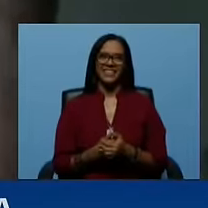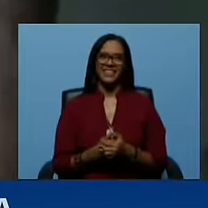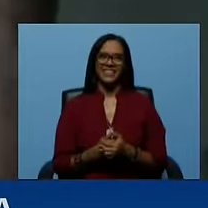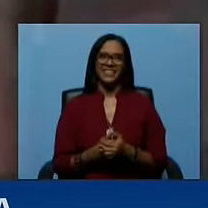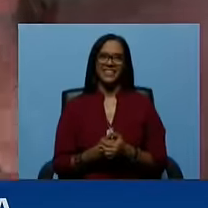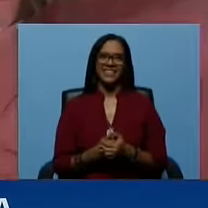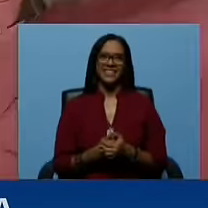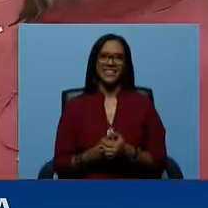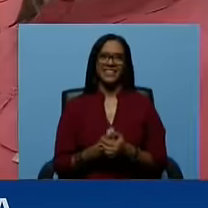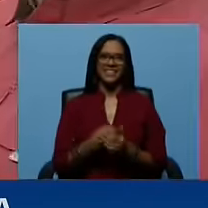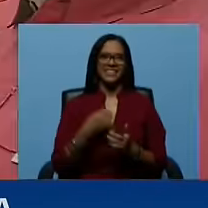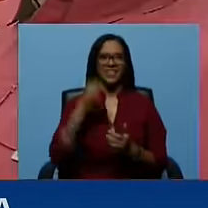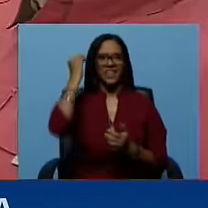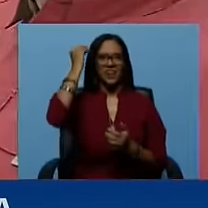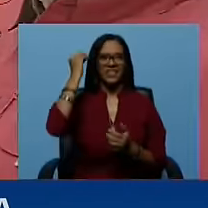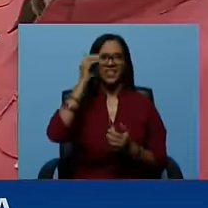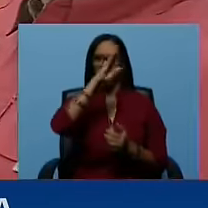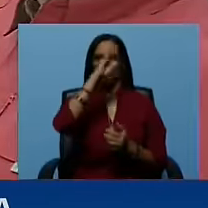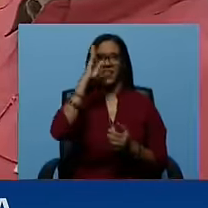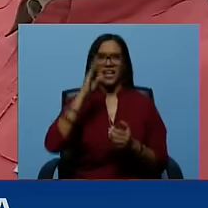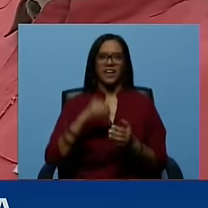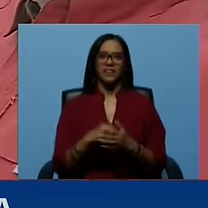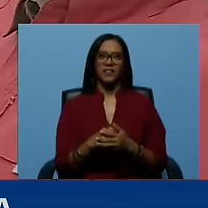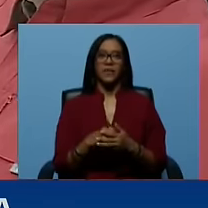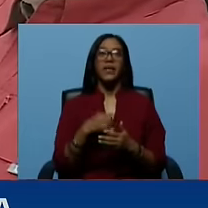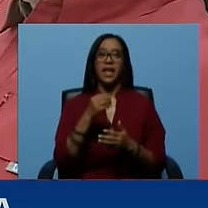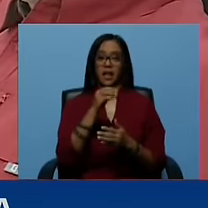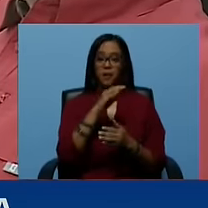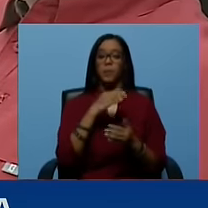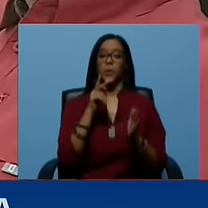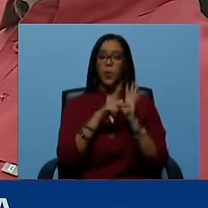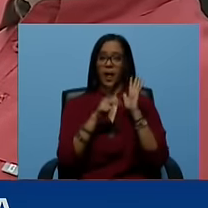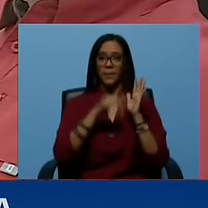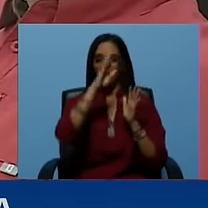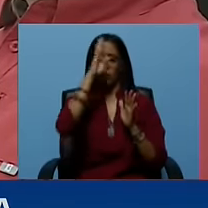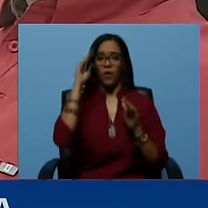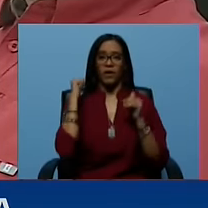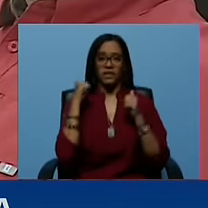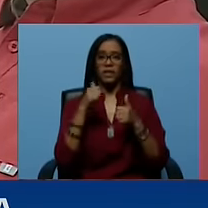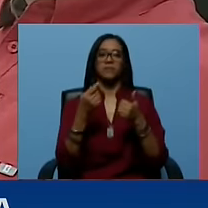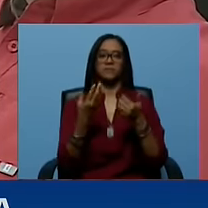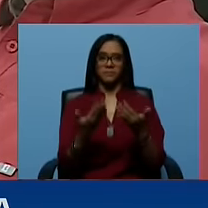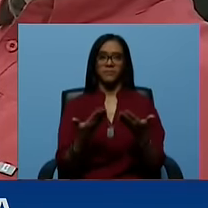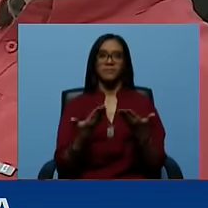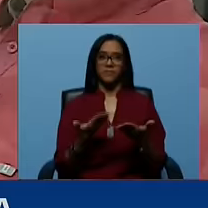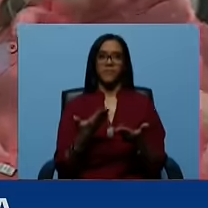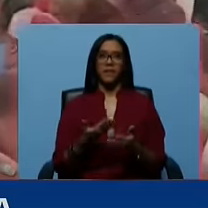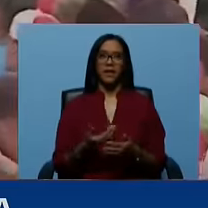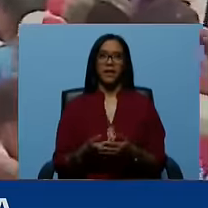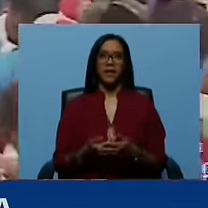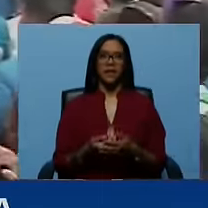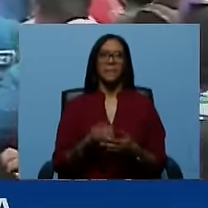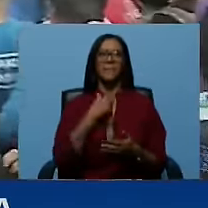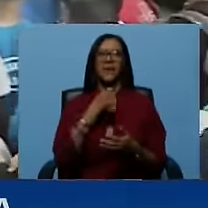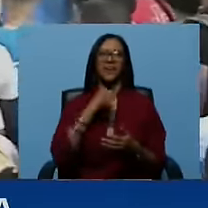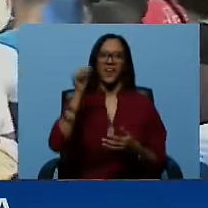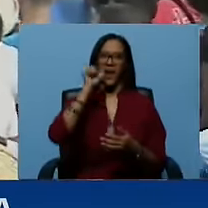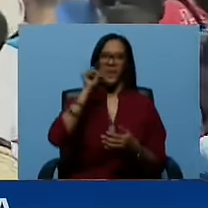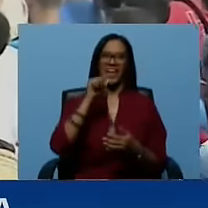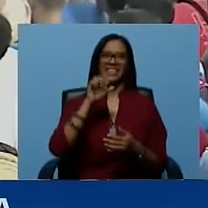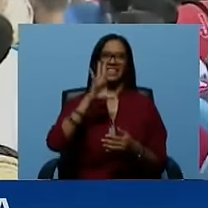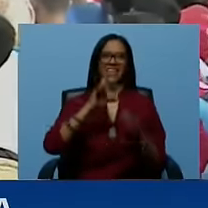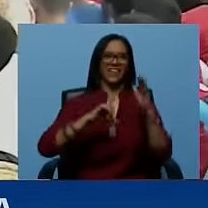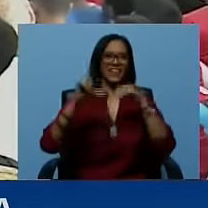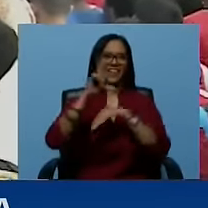Ya se le va a ocurrir algo a Diosdado. Mira, bien bueno el programa de Diosdado ayer. Lo que más me gustó fue el bar. Bar 5 letras.